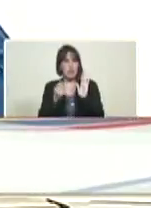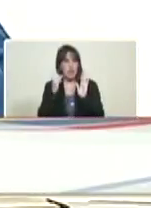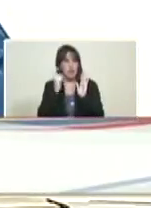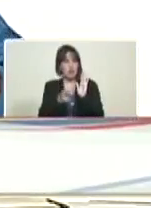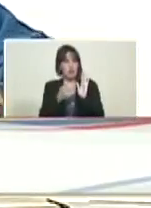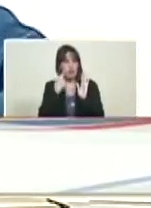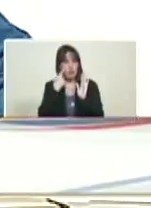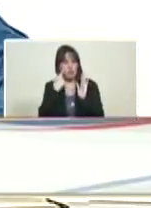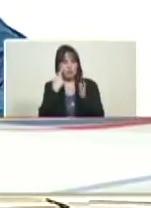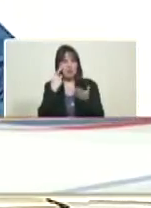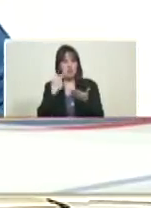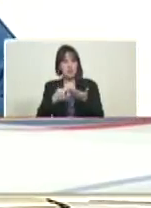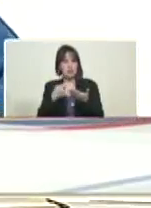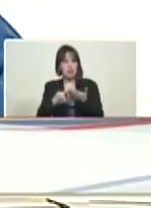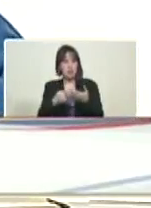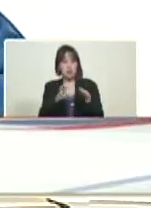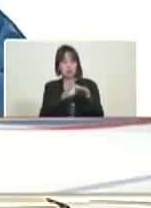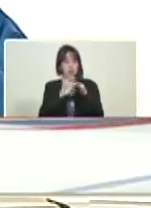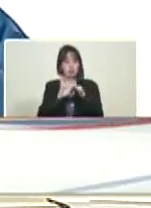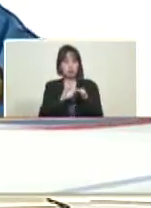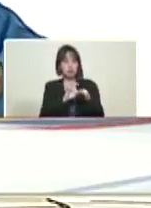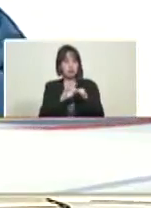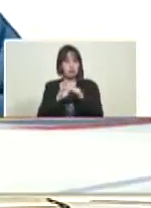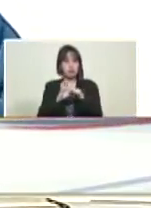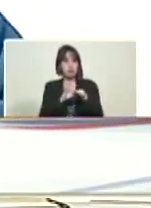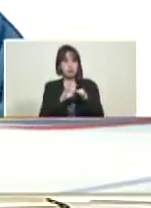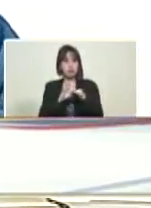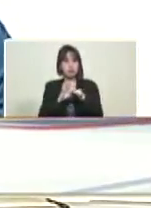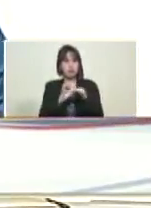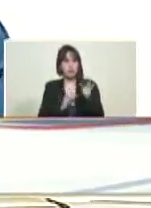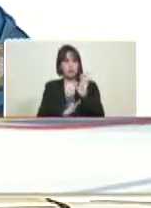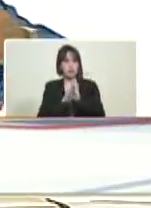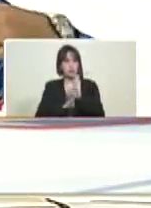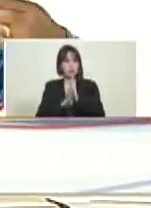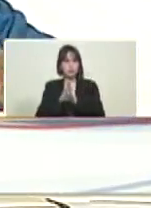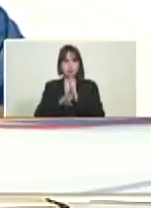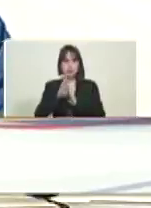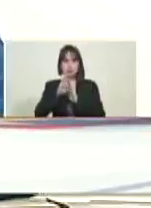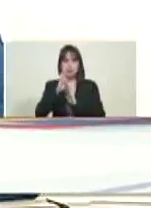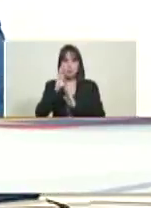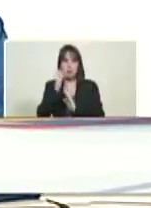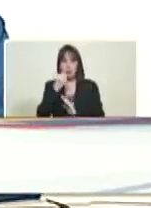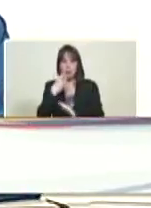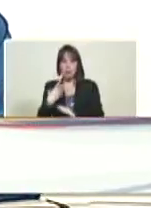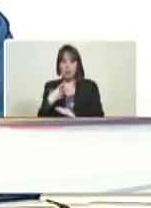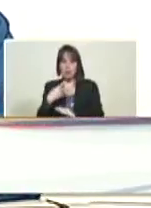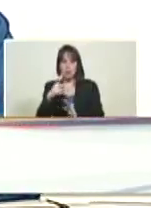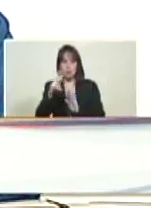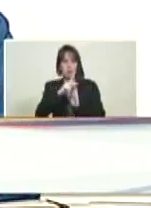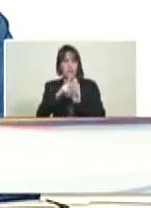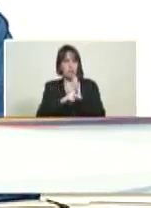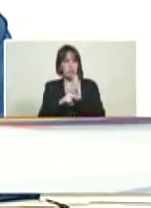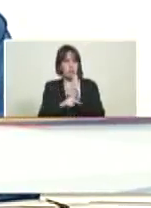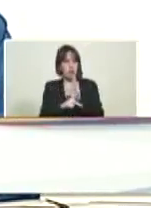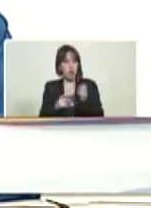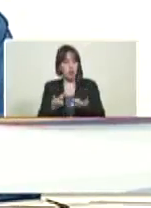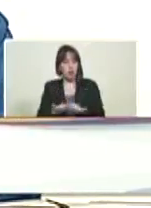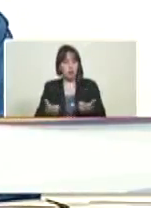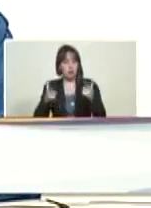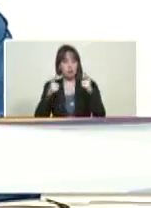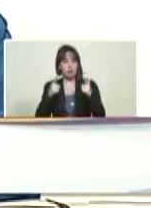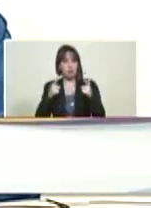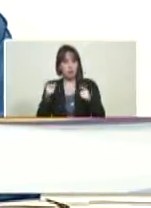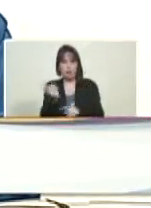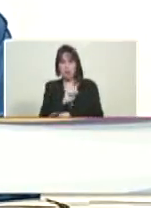fijarse y unirse para su desarrollo, porque este plan es el que nos va a permitir